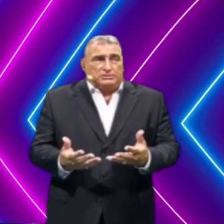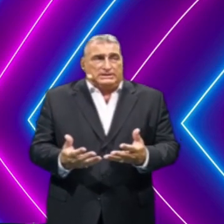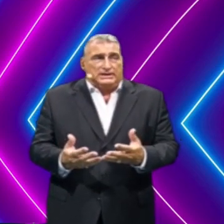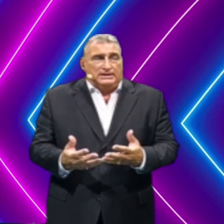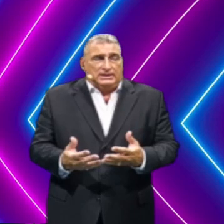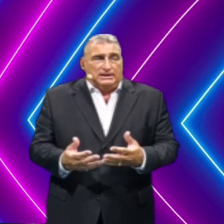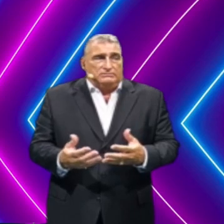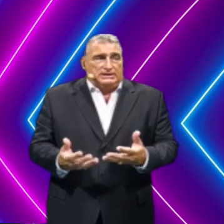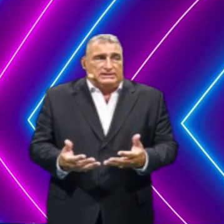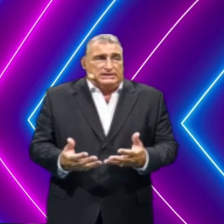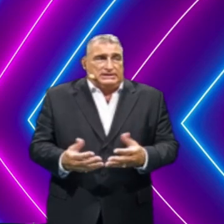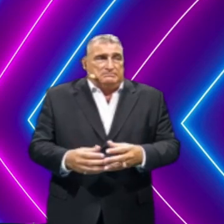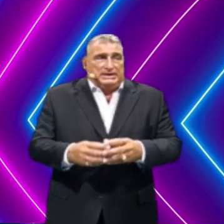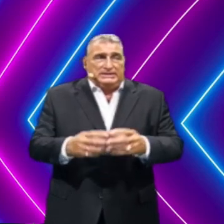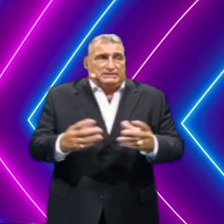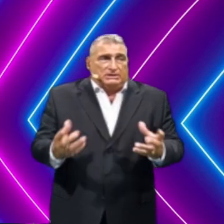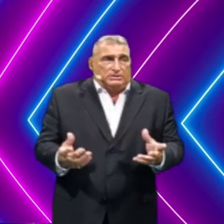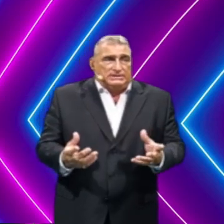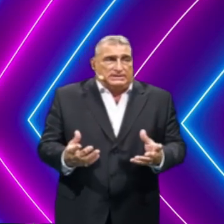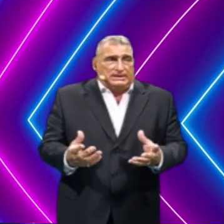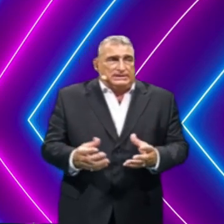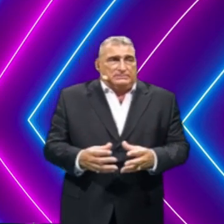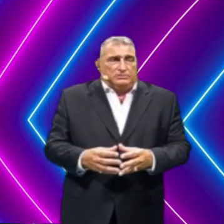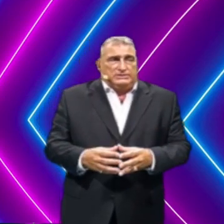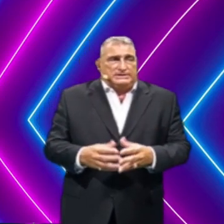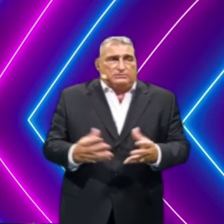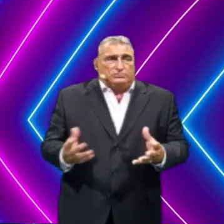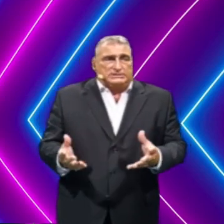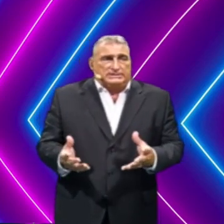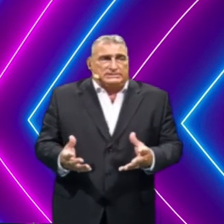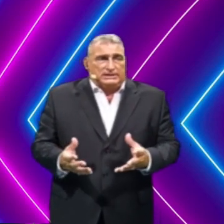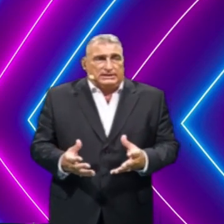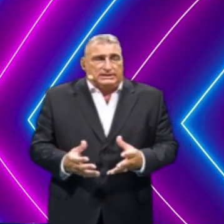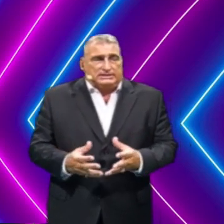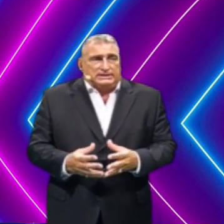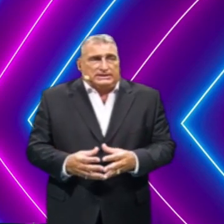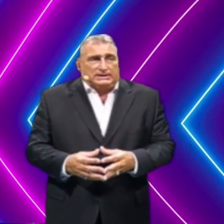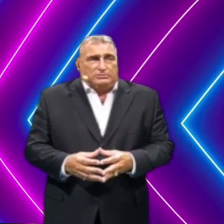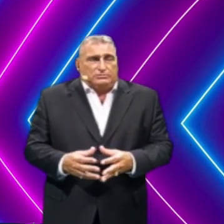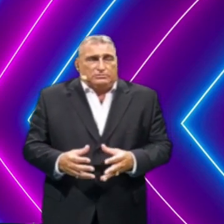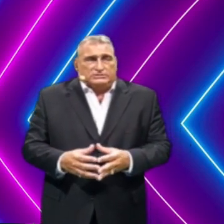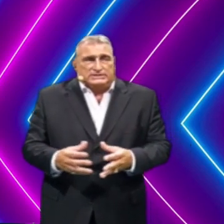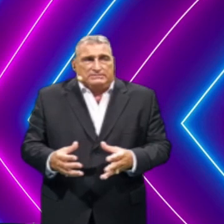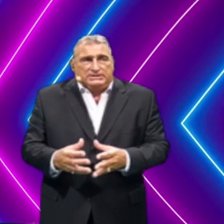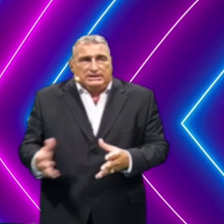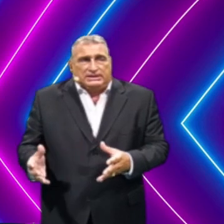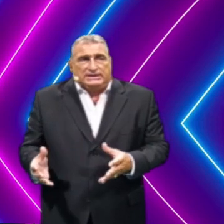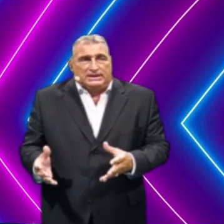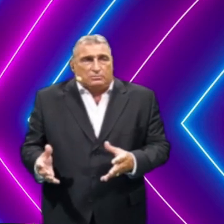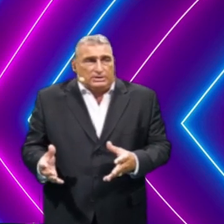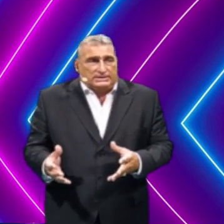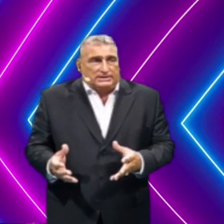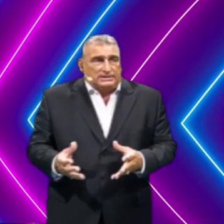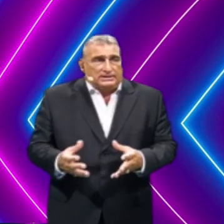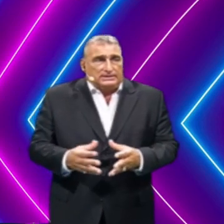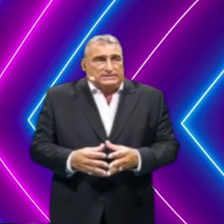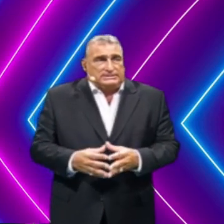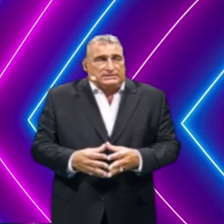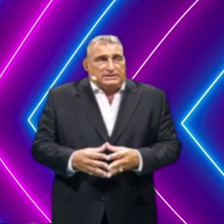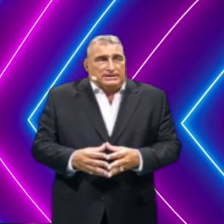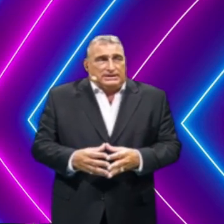porque hasta alguna gente inventa una cuenta y bueno, dice cosas que a lo mejor no se sabe ni de quién es la cuenta.